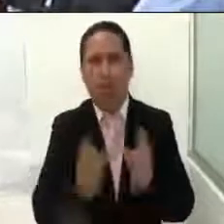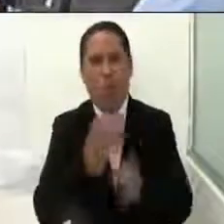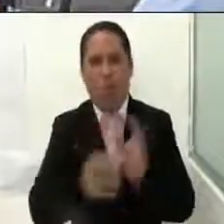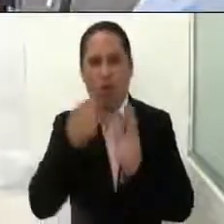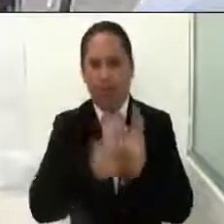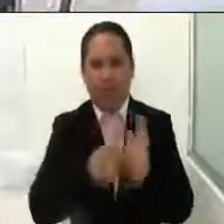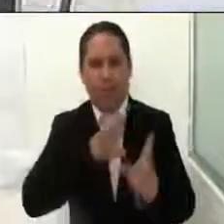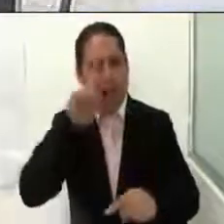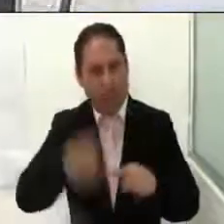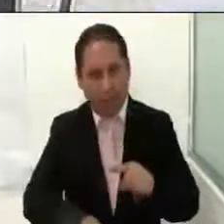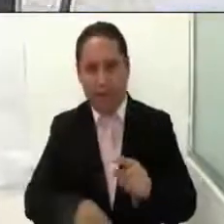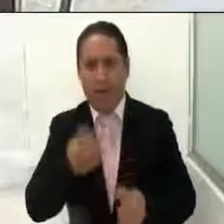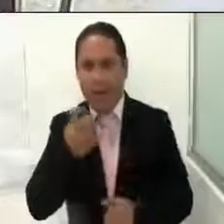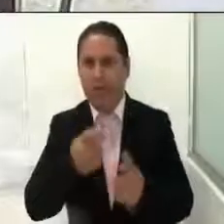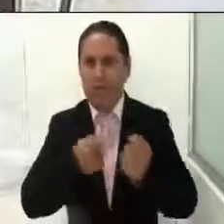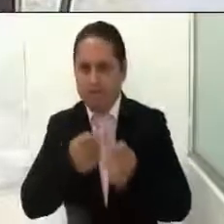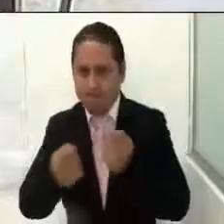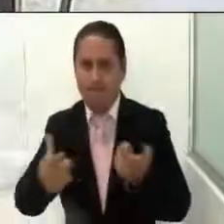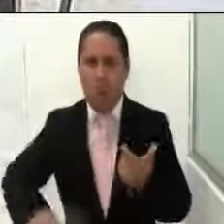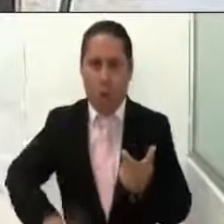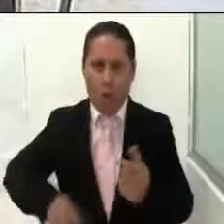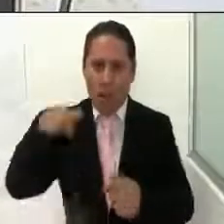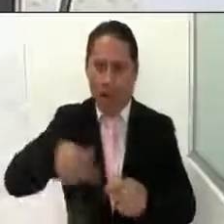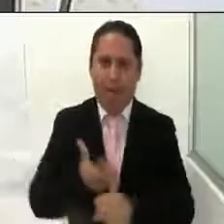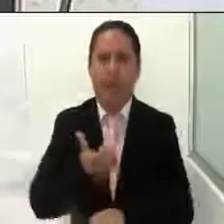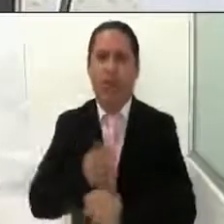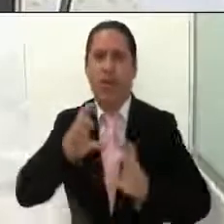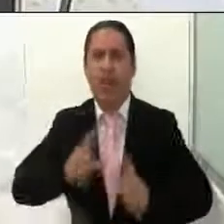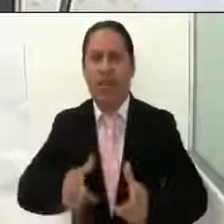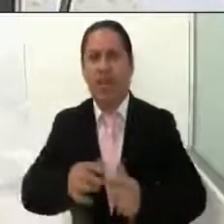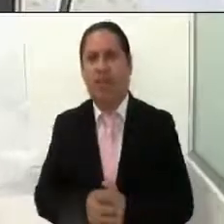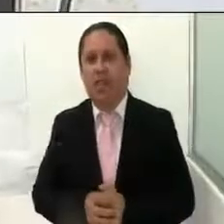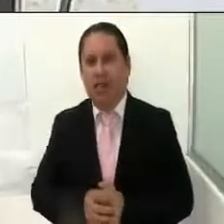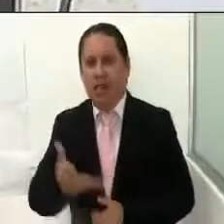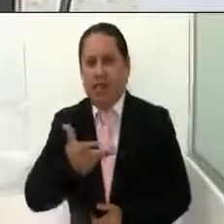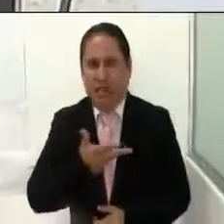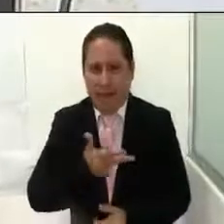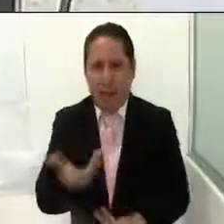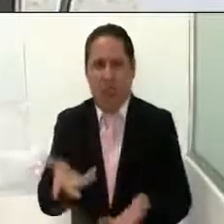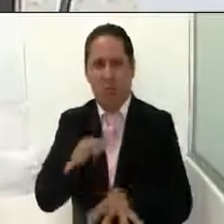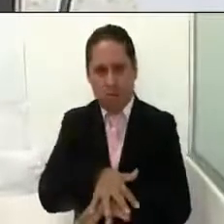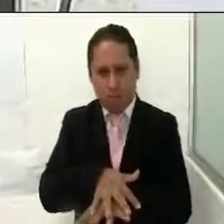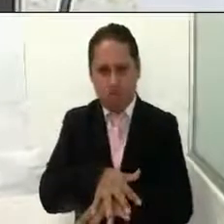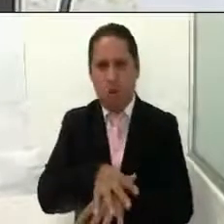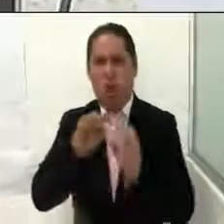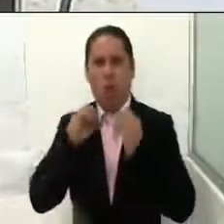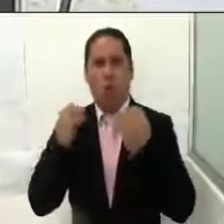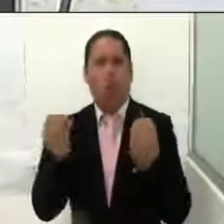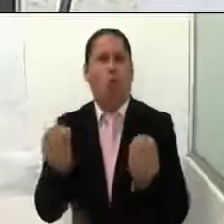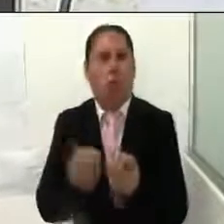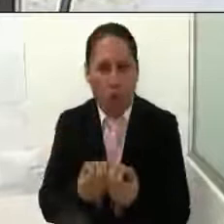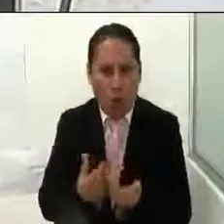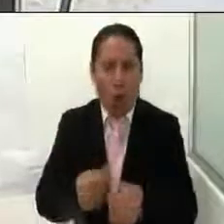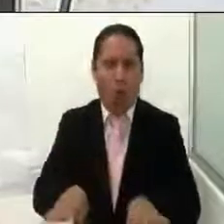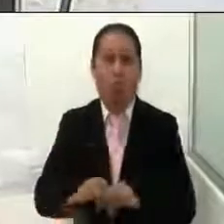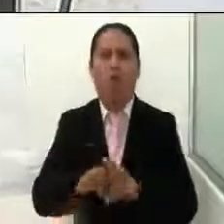de justicia administrativa en el estado de chiapas que establece la integración organización atribuciones y funcionamiento